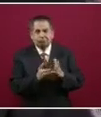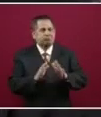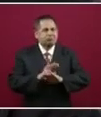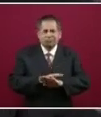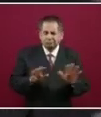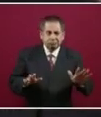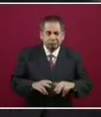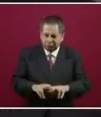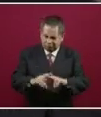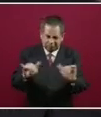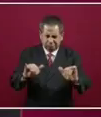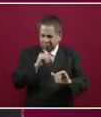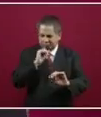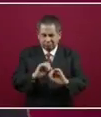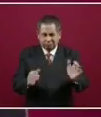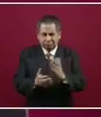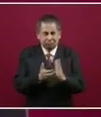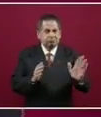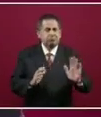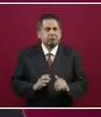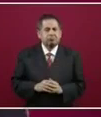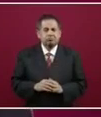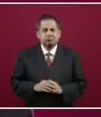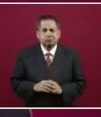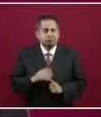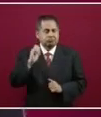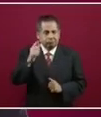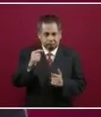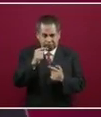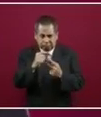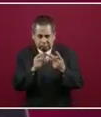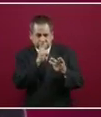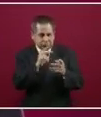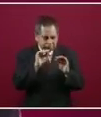Ni siquiera los términos